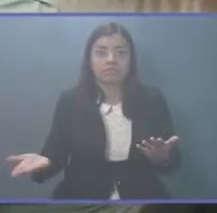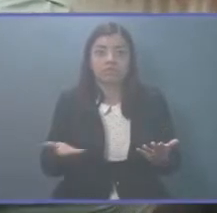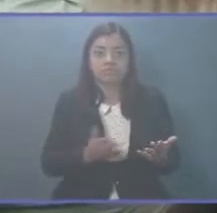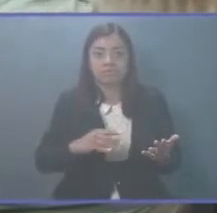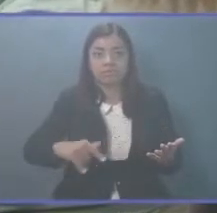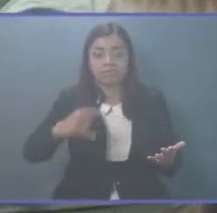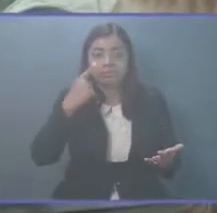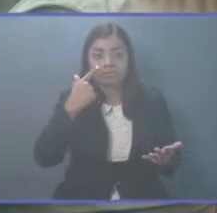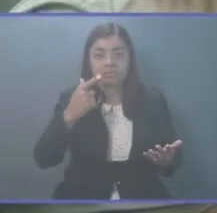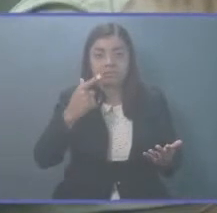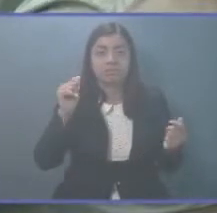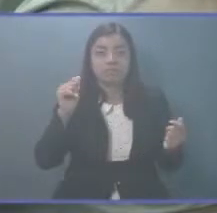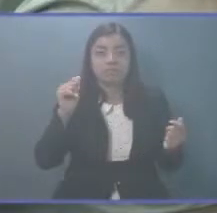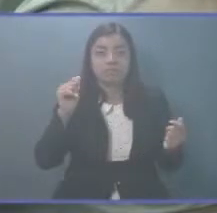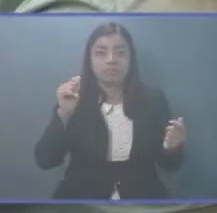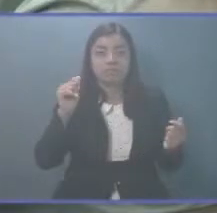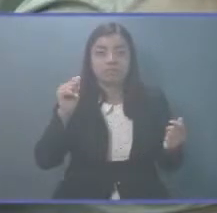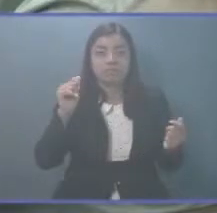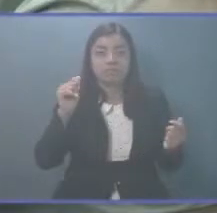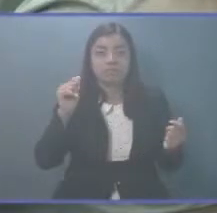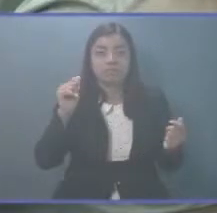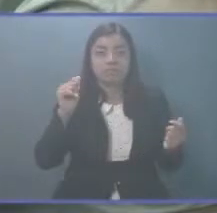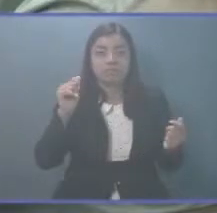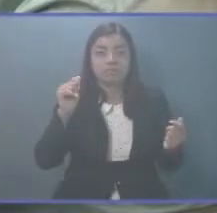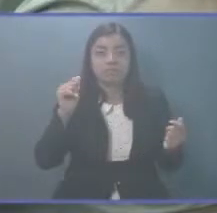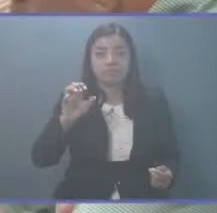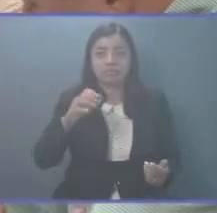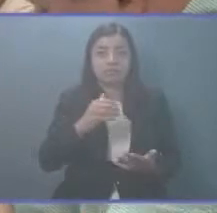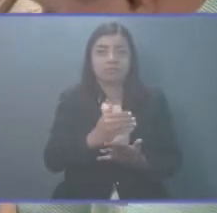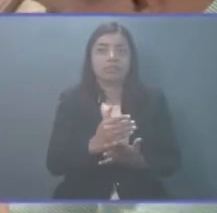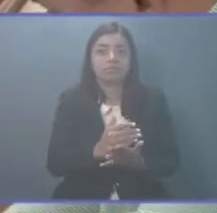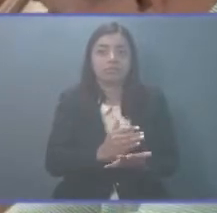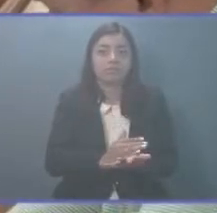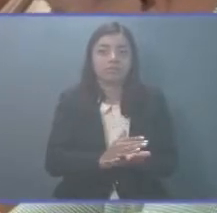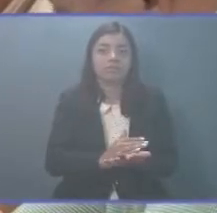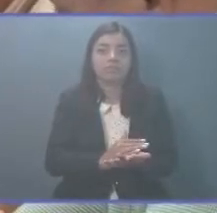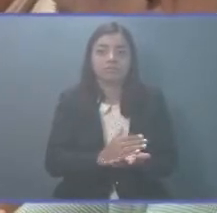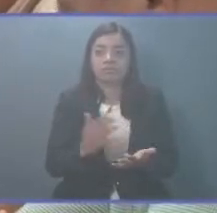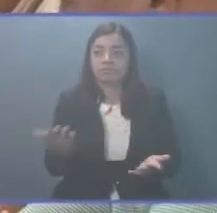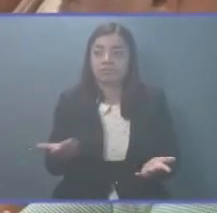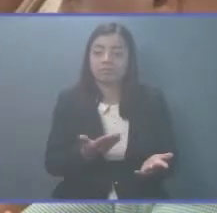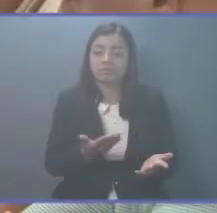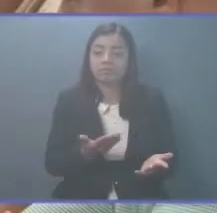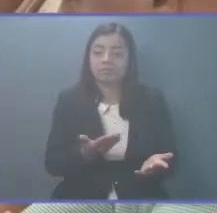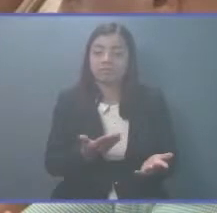Pues dentro del fraude procesal, pues también hay, no